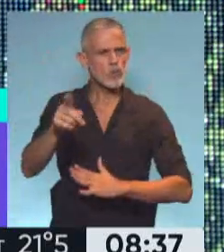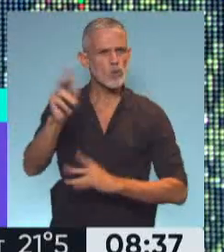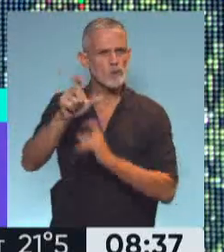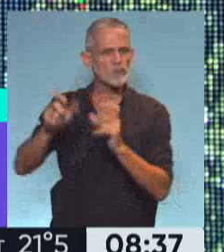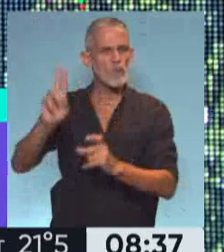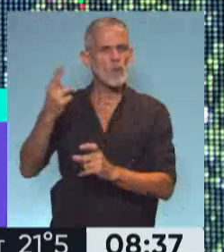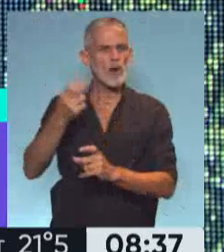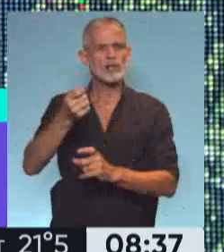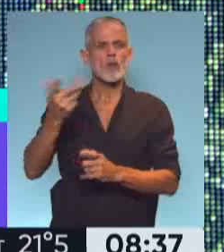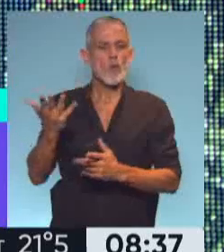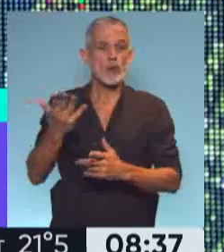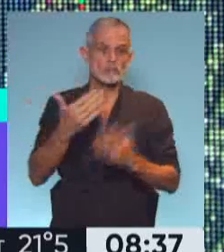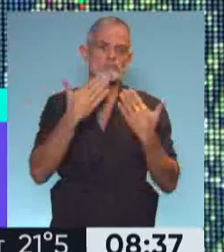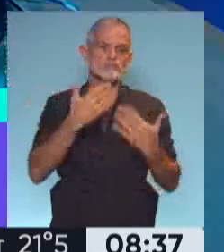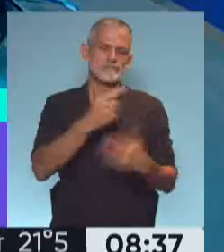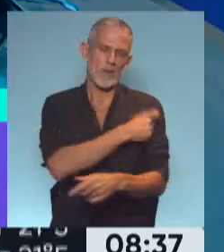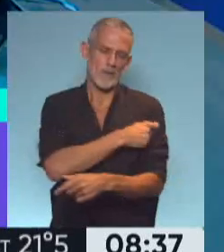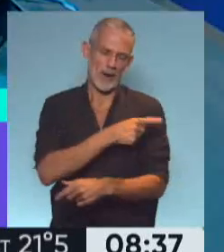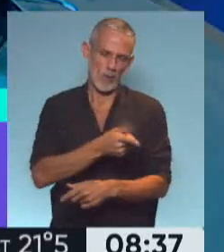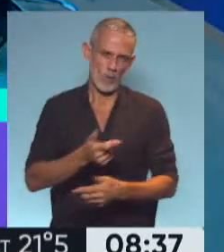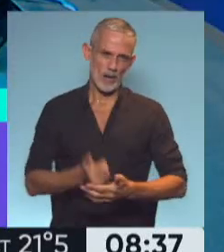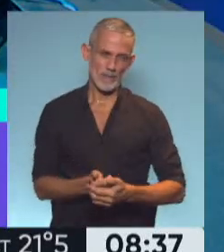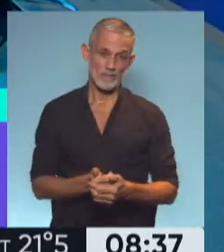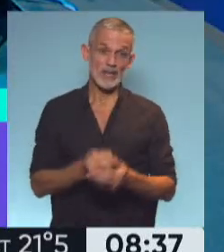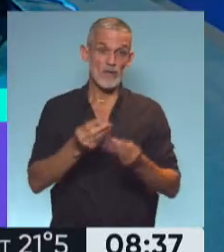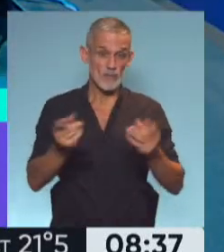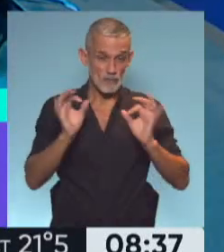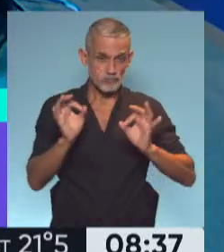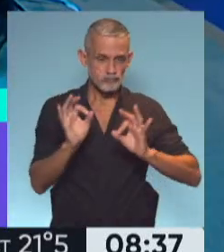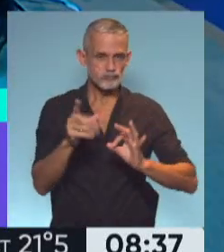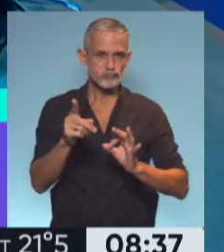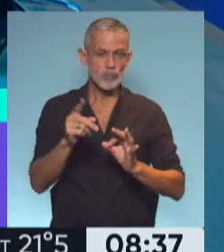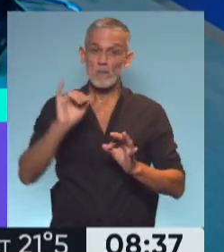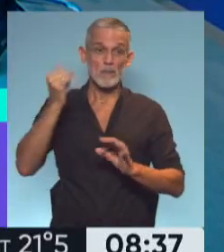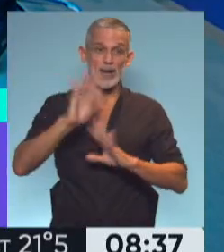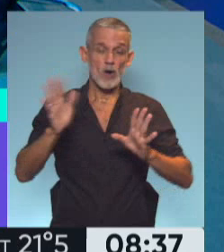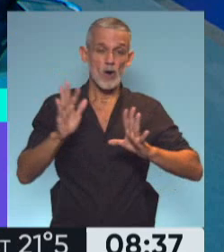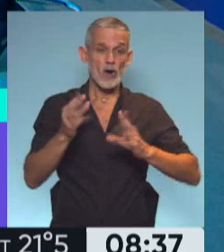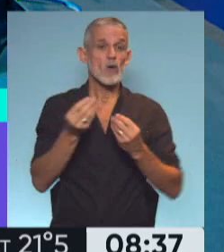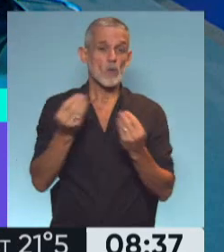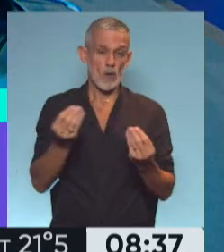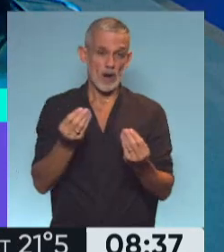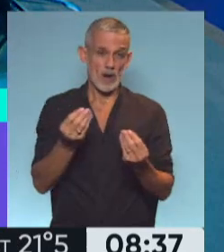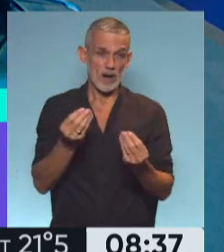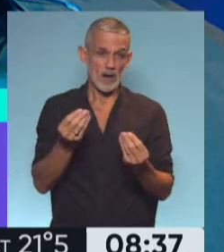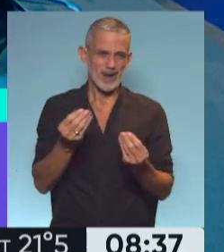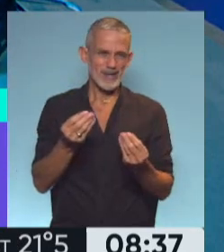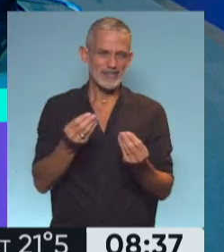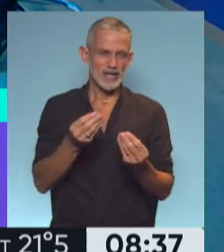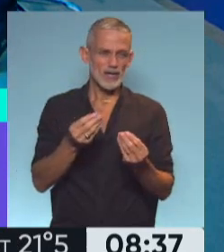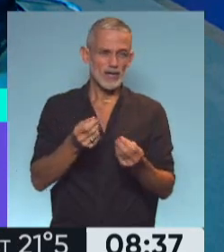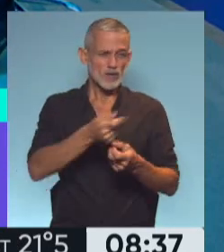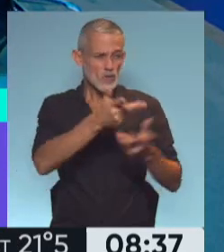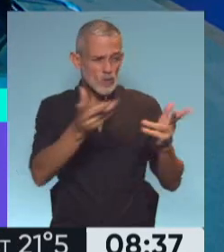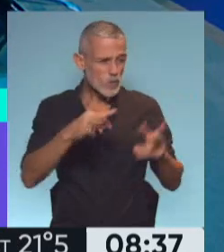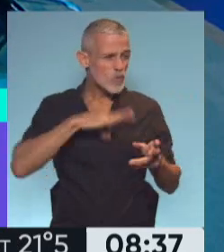considerablemente gracias a la vacunación. A ver, cerramos, ¿no? El mejor panorama que sería tener quizás muchos infectados, pero